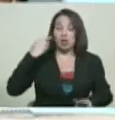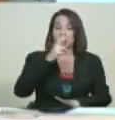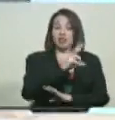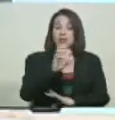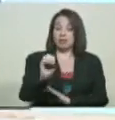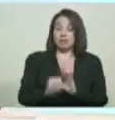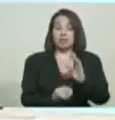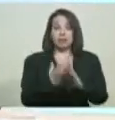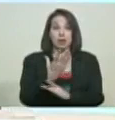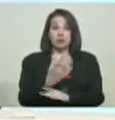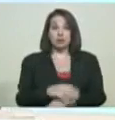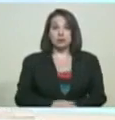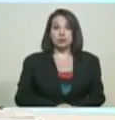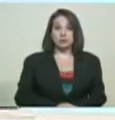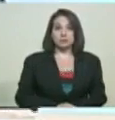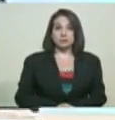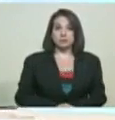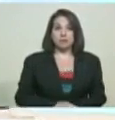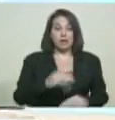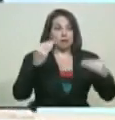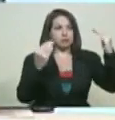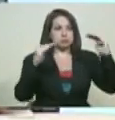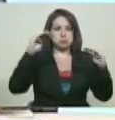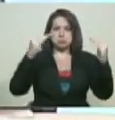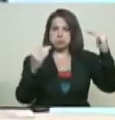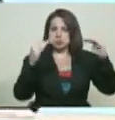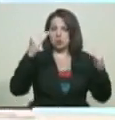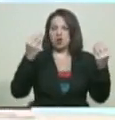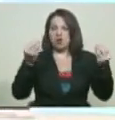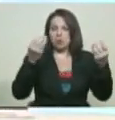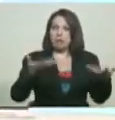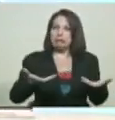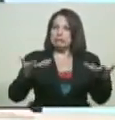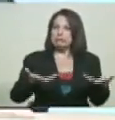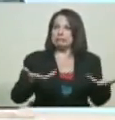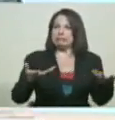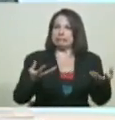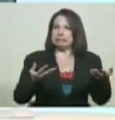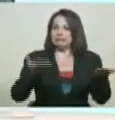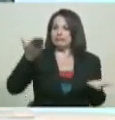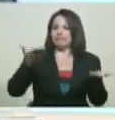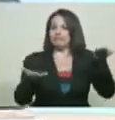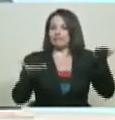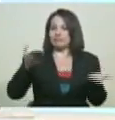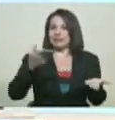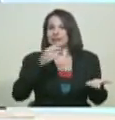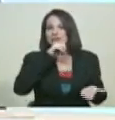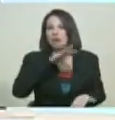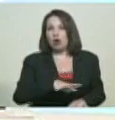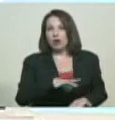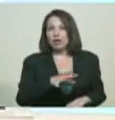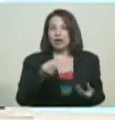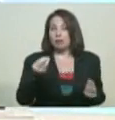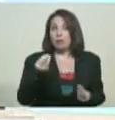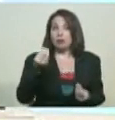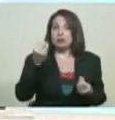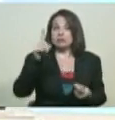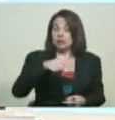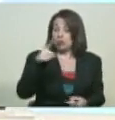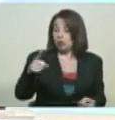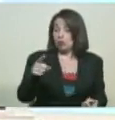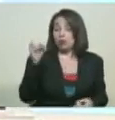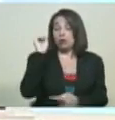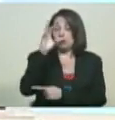mayo allí se mide el peso histórico y el congreso